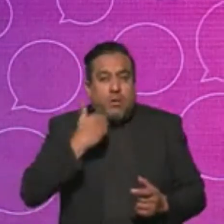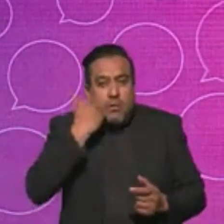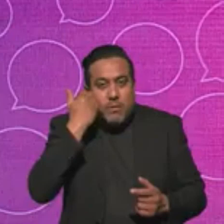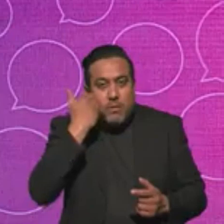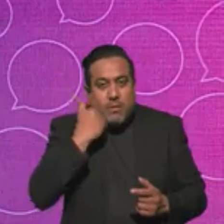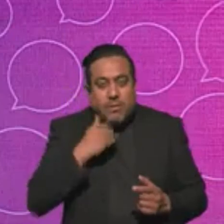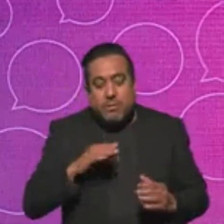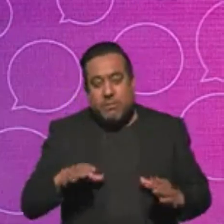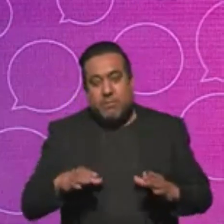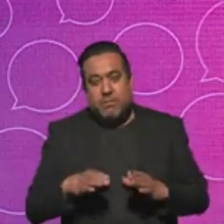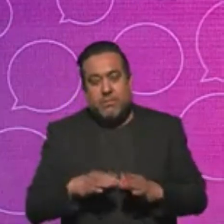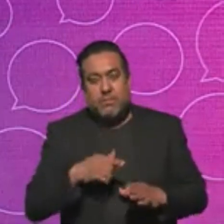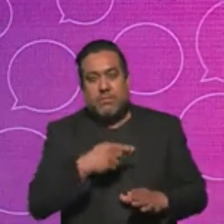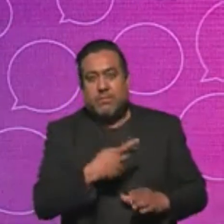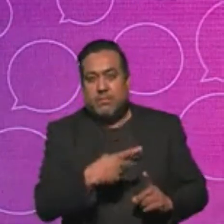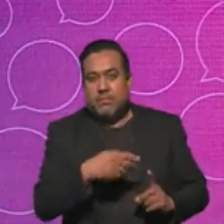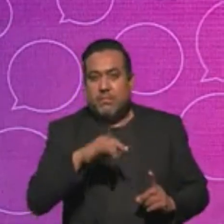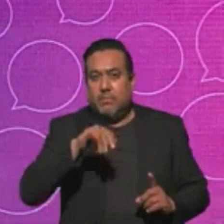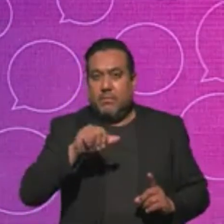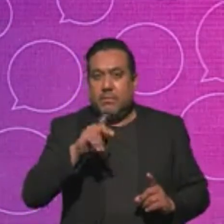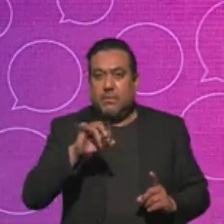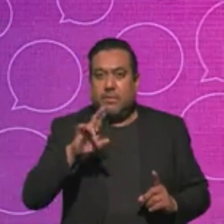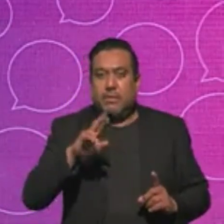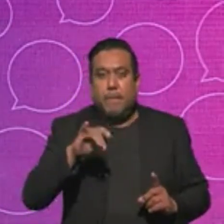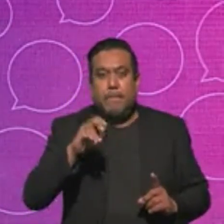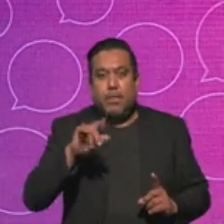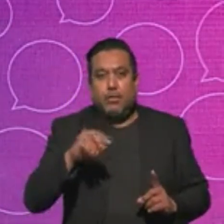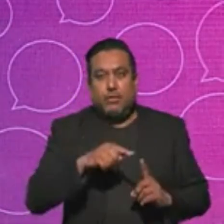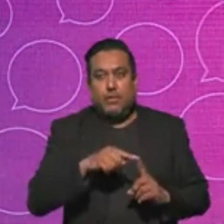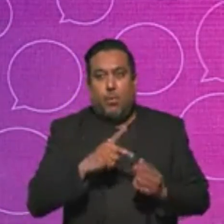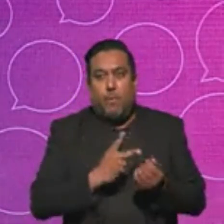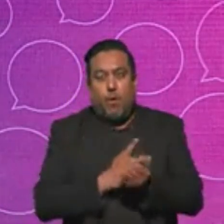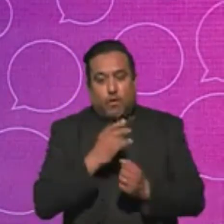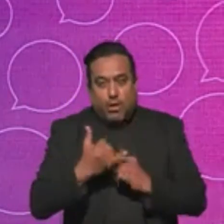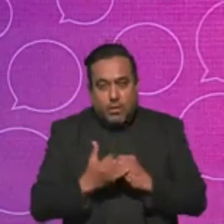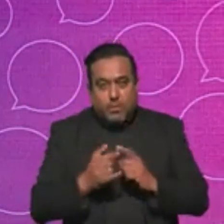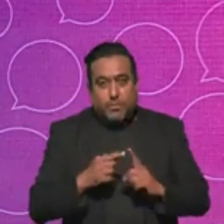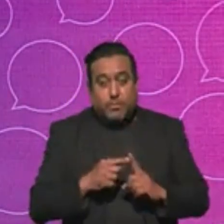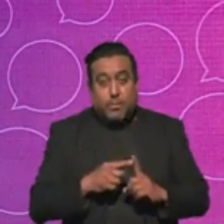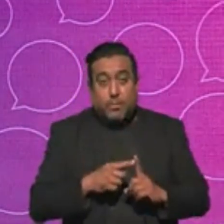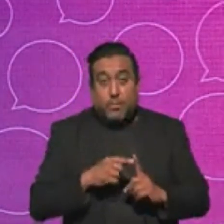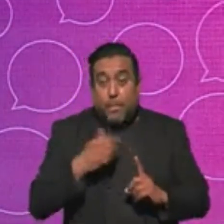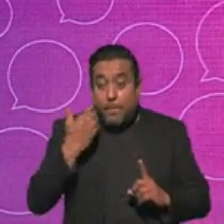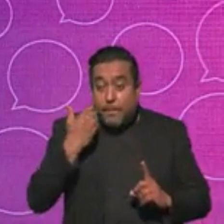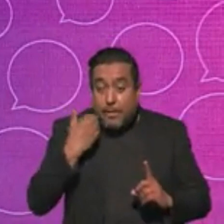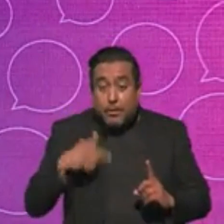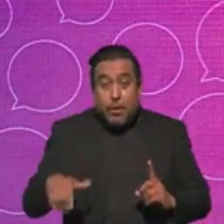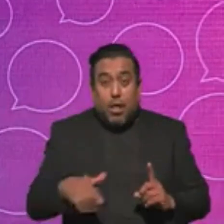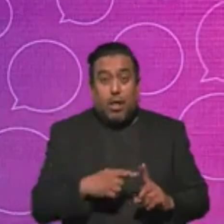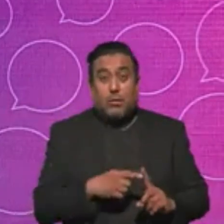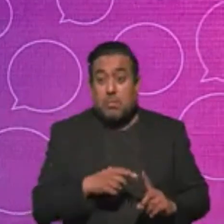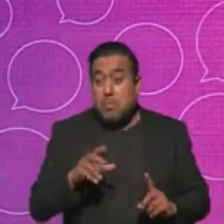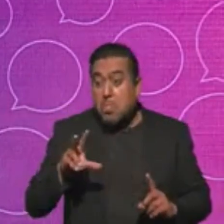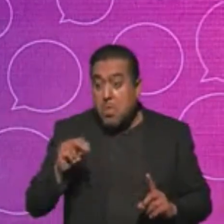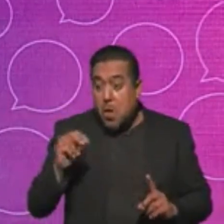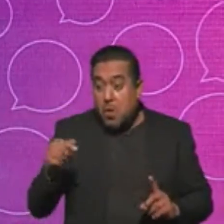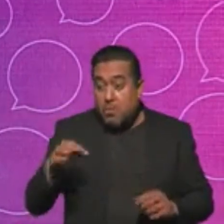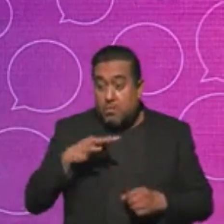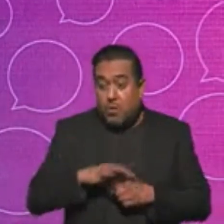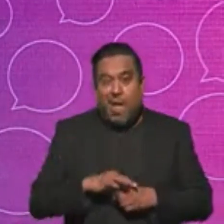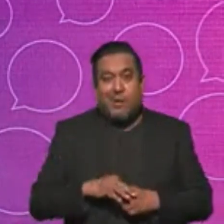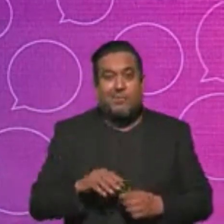a modo de Javier Mendoza en sus proyectos políticos si no no tienes acceso vamos a